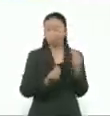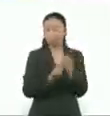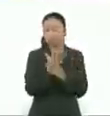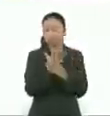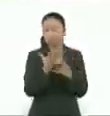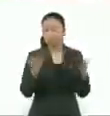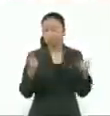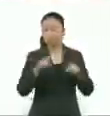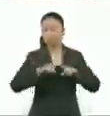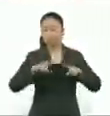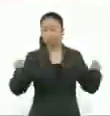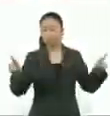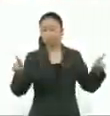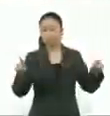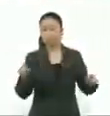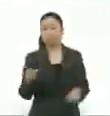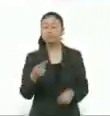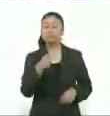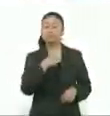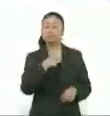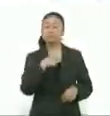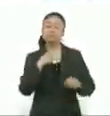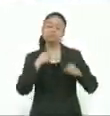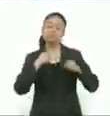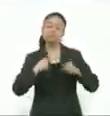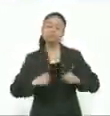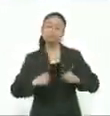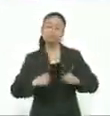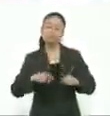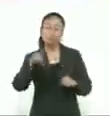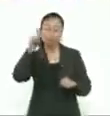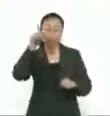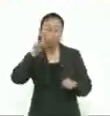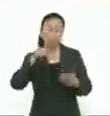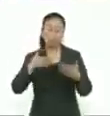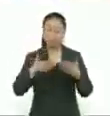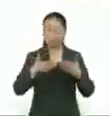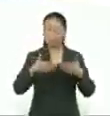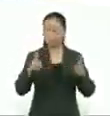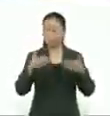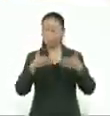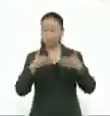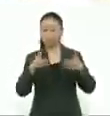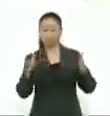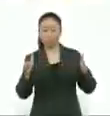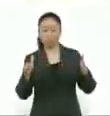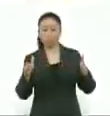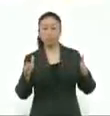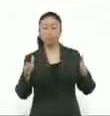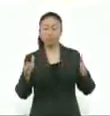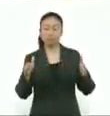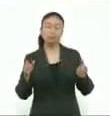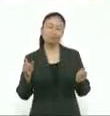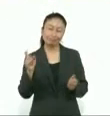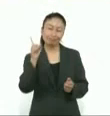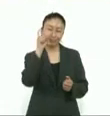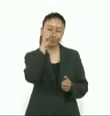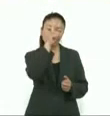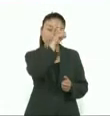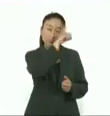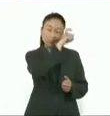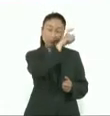estos caminos que nosotros abrimos son largos e